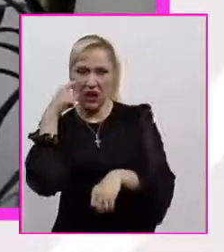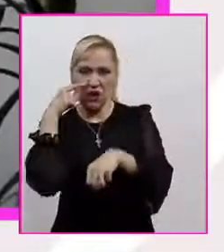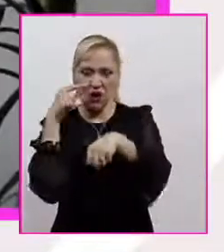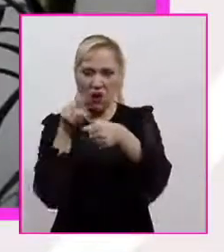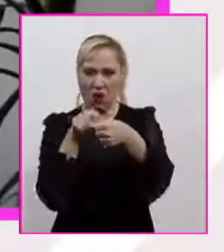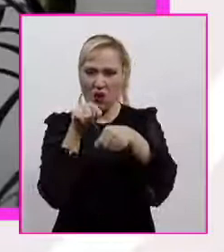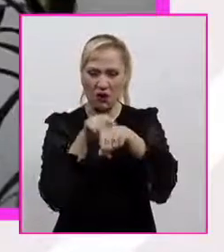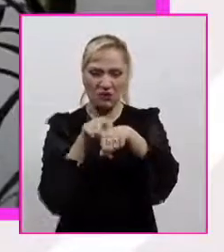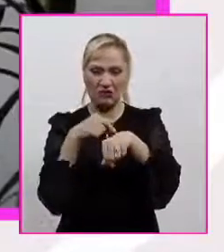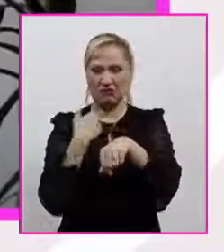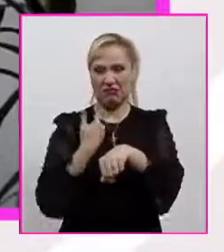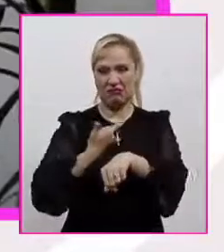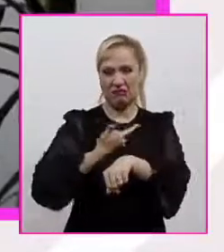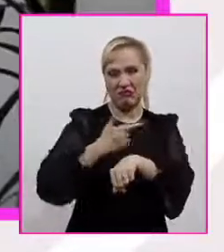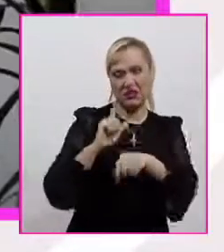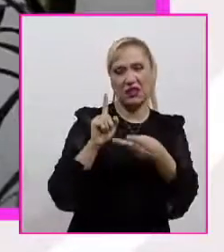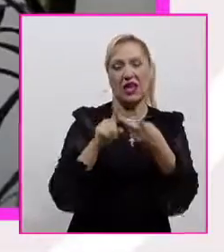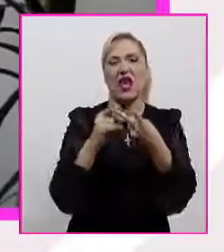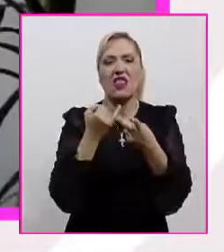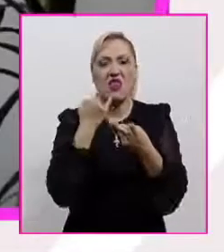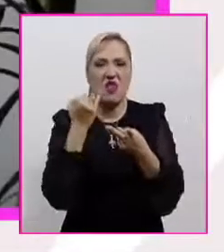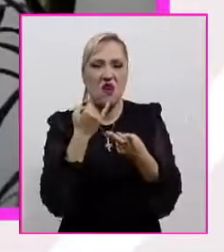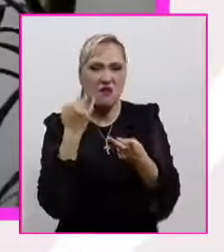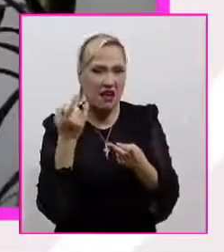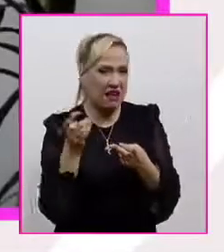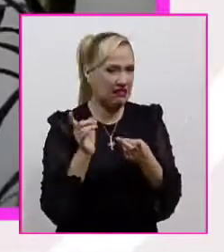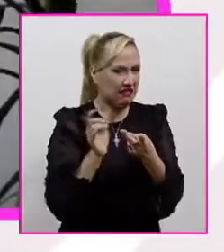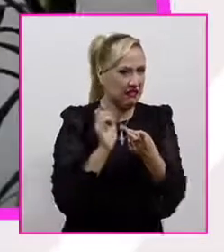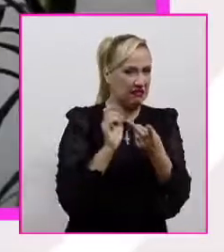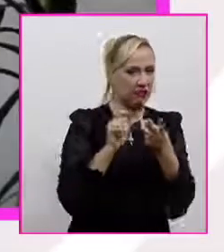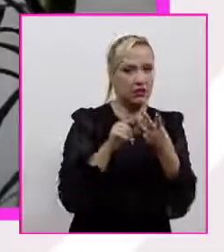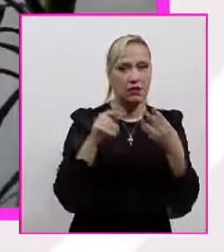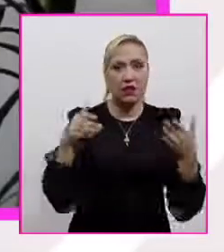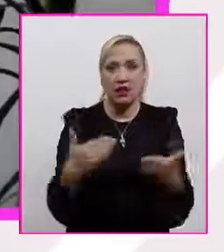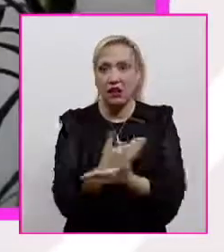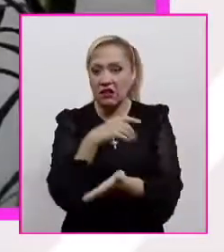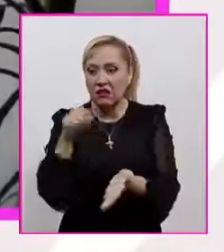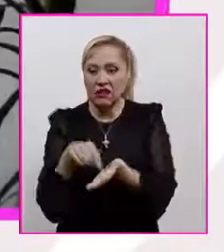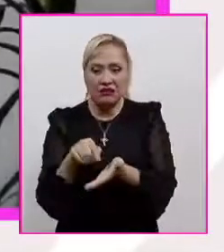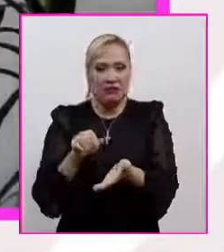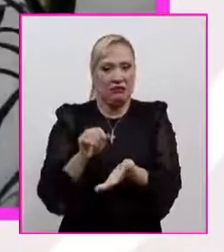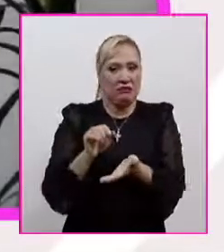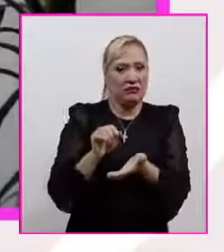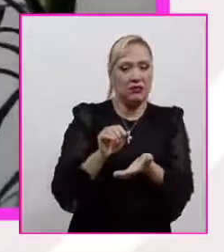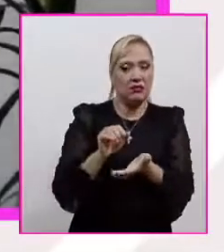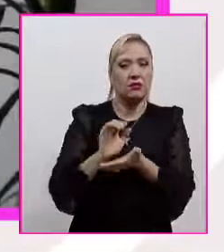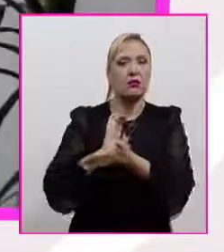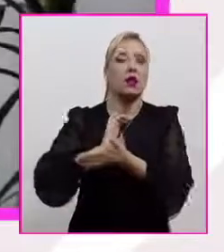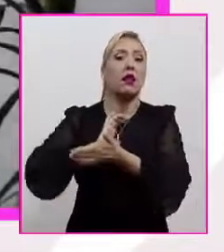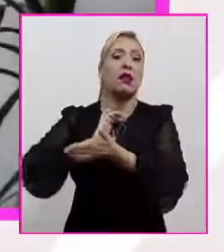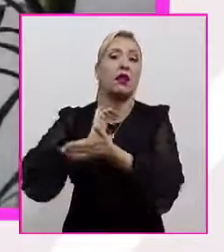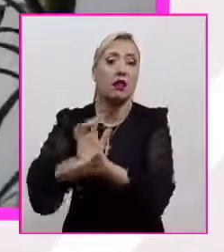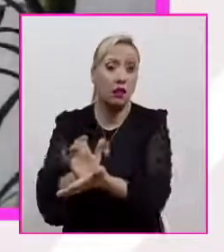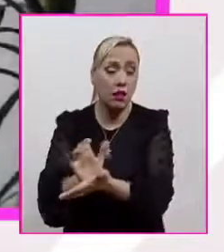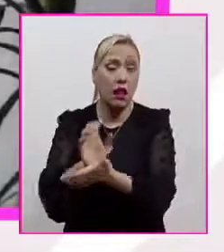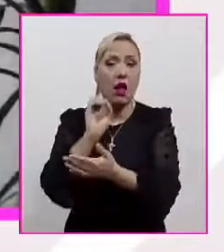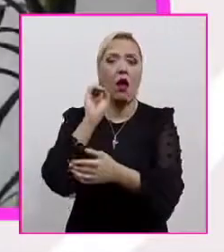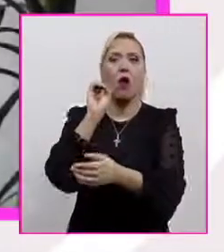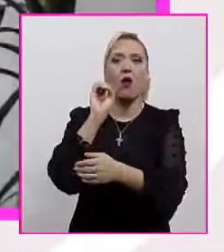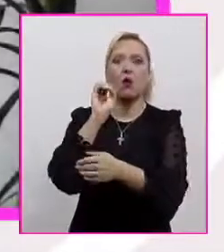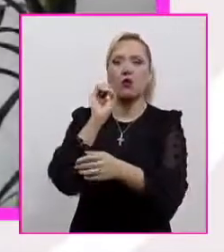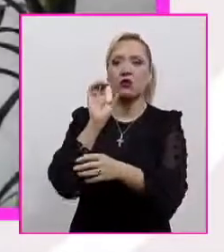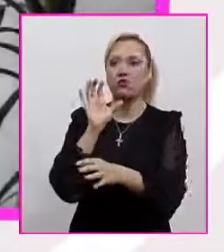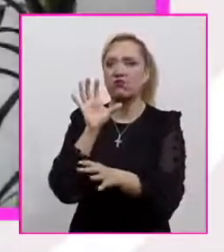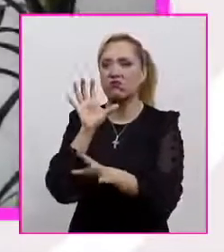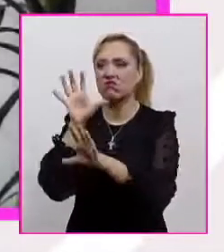de piel, por el idioma, por el lugar de nacimiento, suele motivar a actos de discriminación o de persecución por